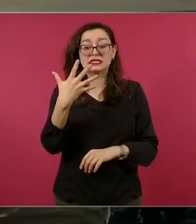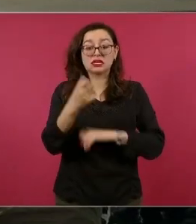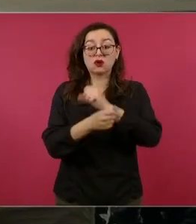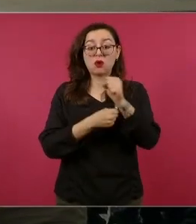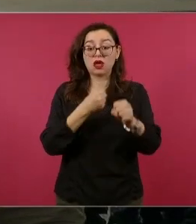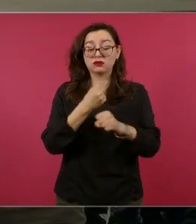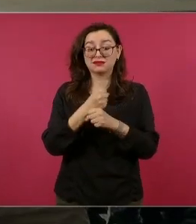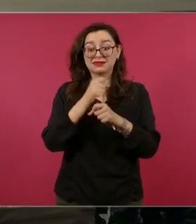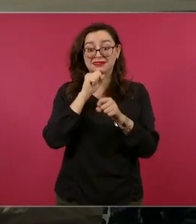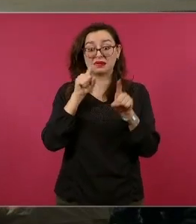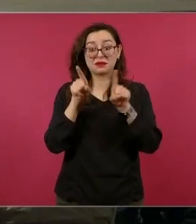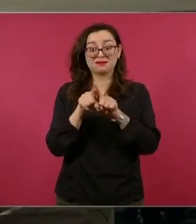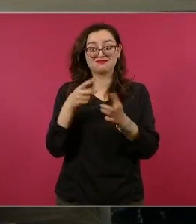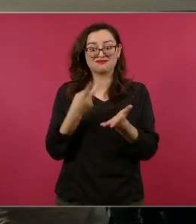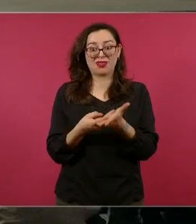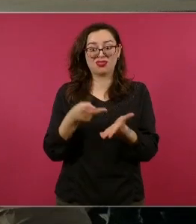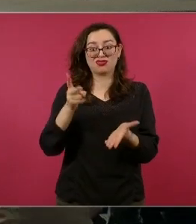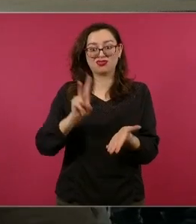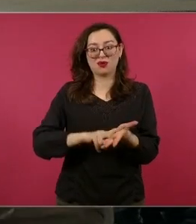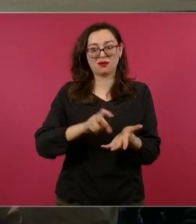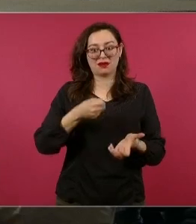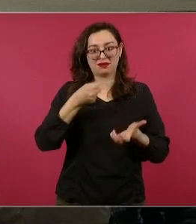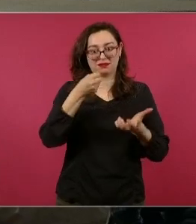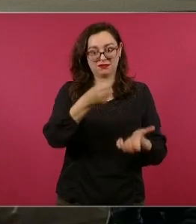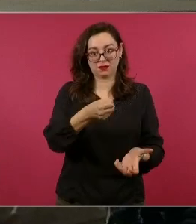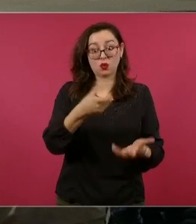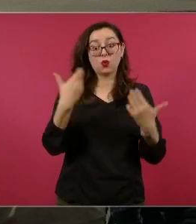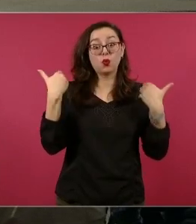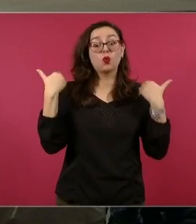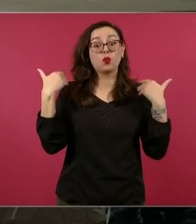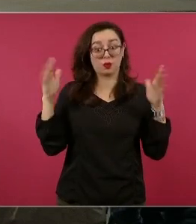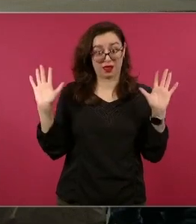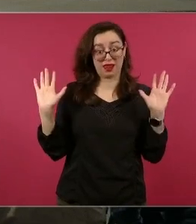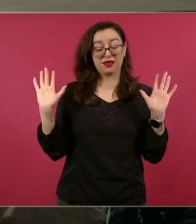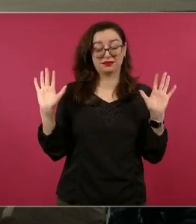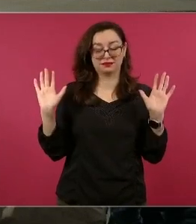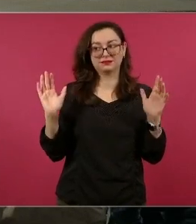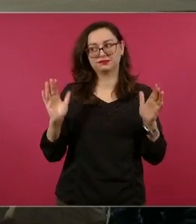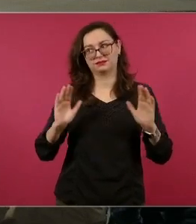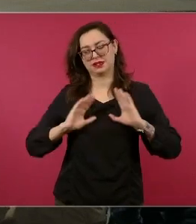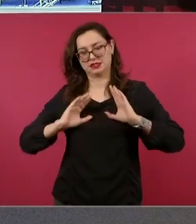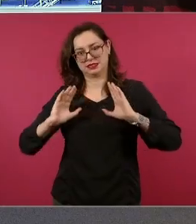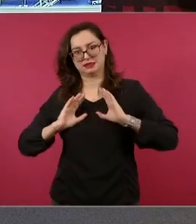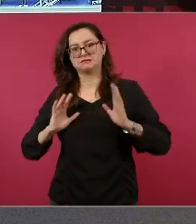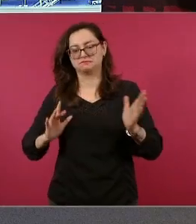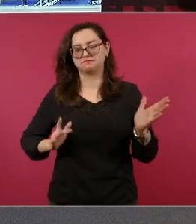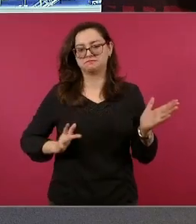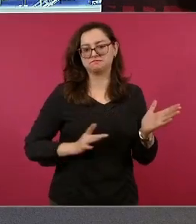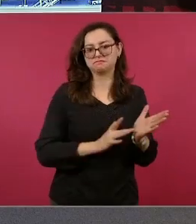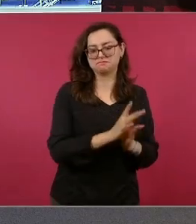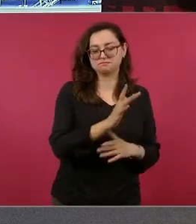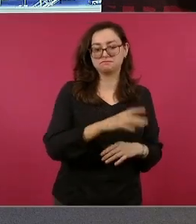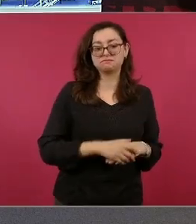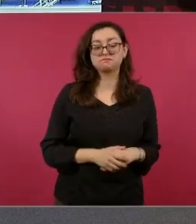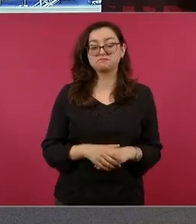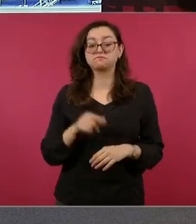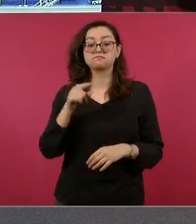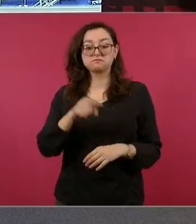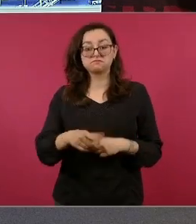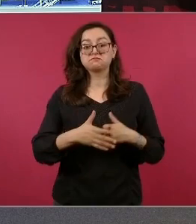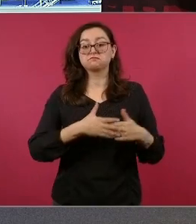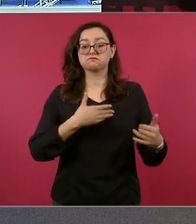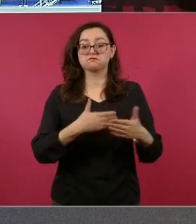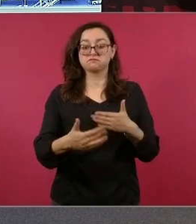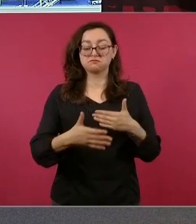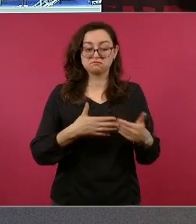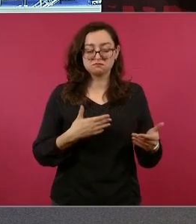favor. La infraestructura de este aeropuerto es moderna, funcional e iniciamos operaciones con